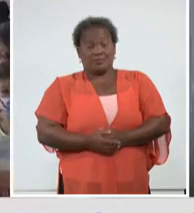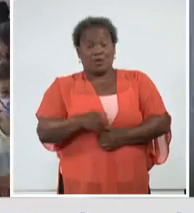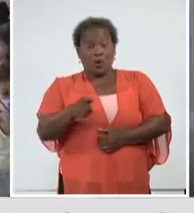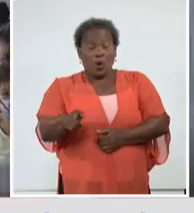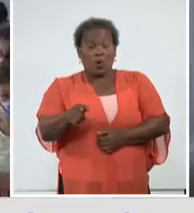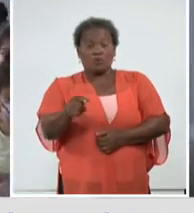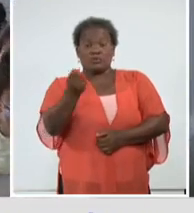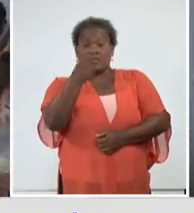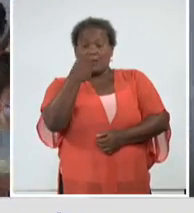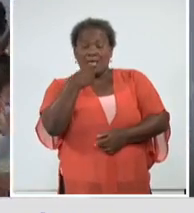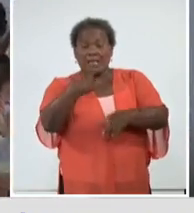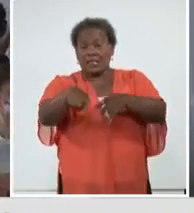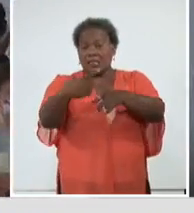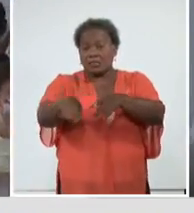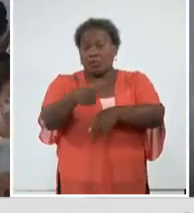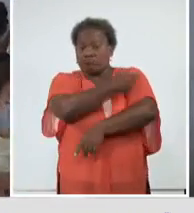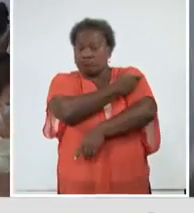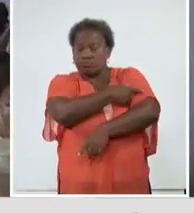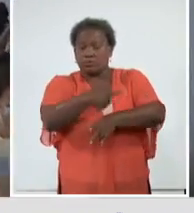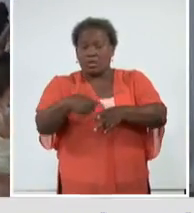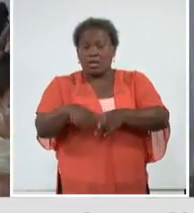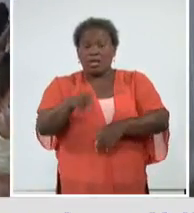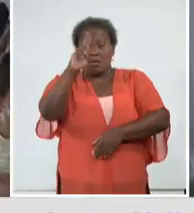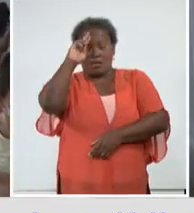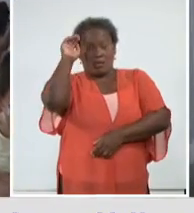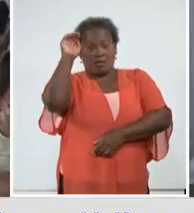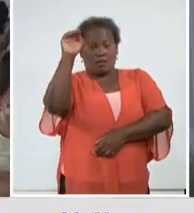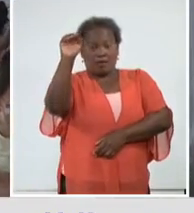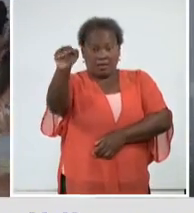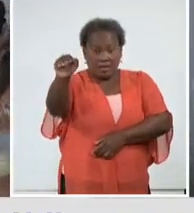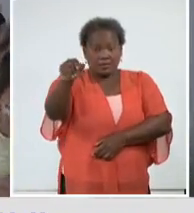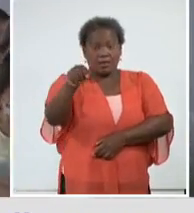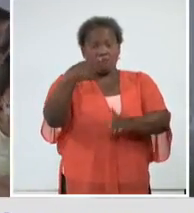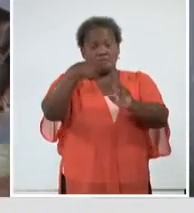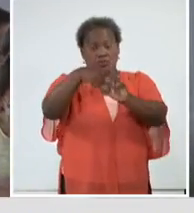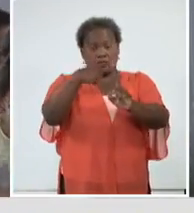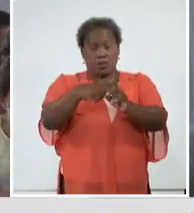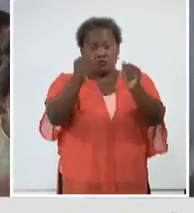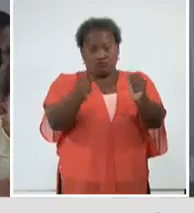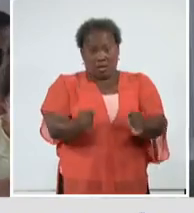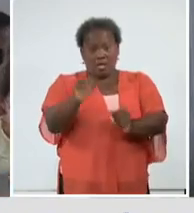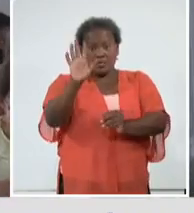Se ingresan positivos y se mantiene una evolución de alrededor de 5 días.